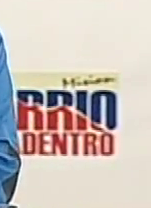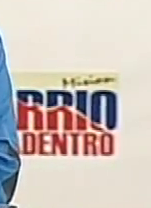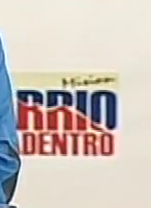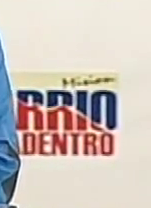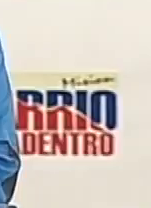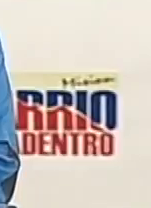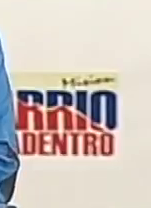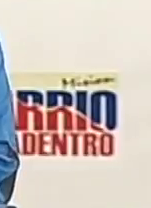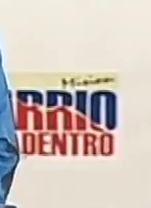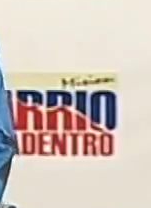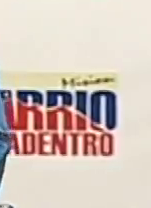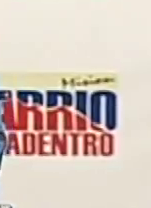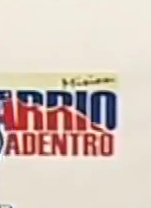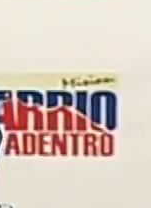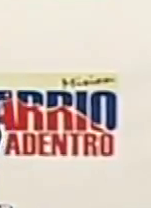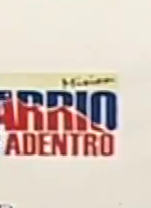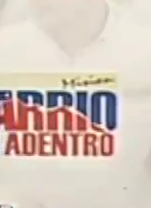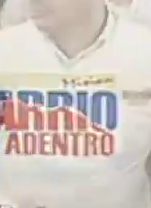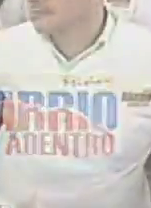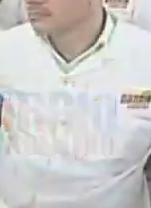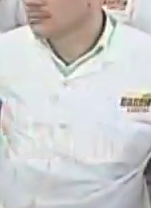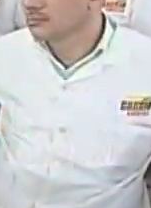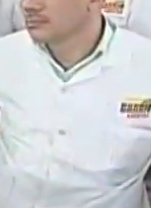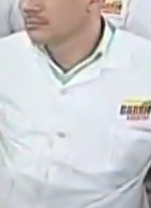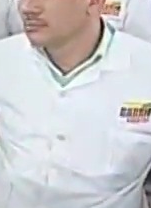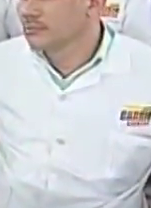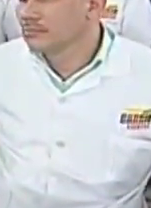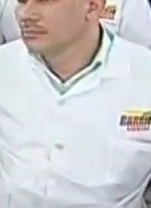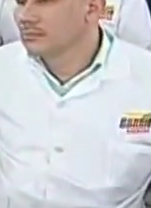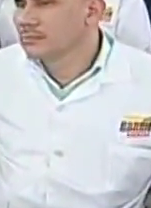Y todos los elementos, yo pido de manera